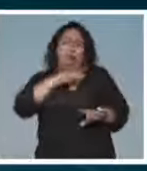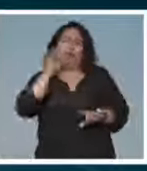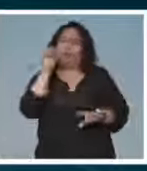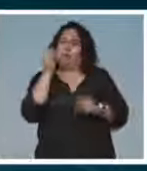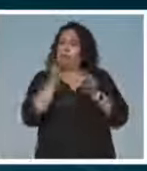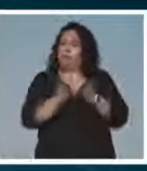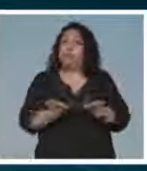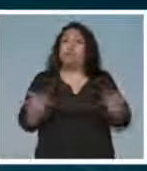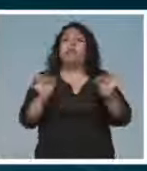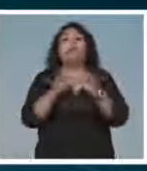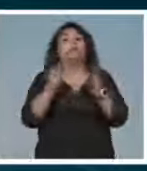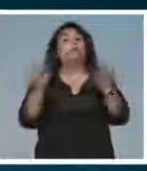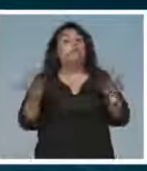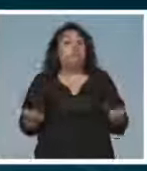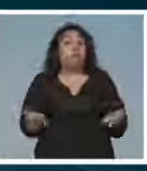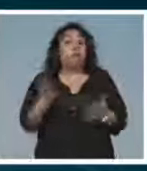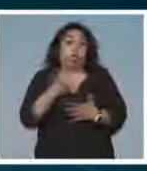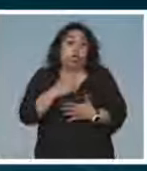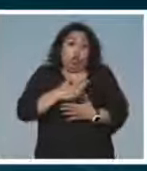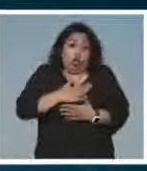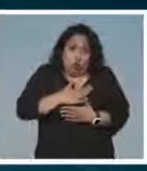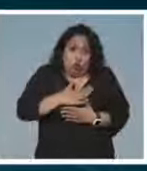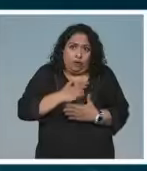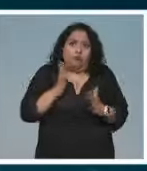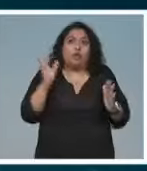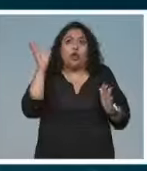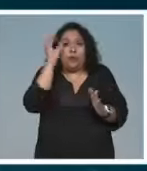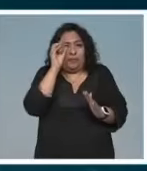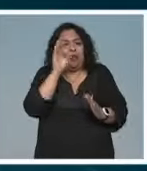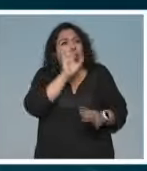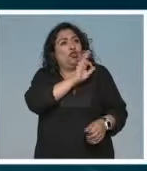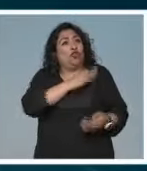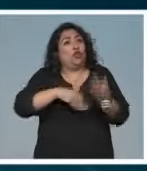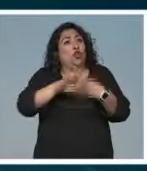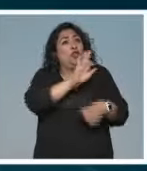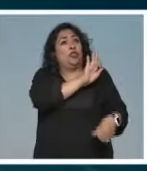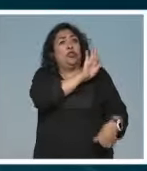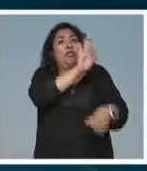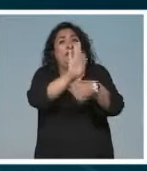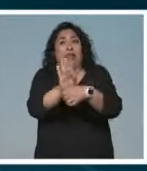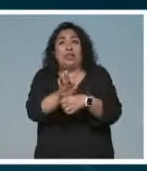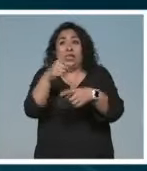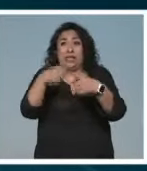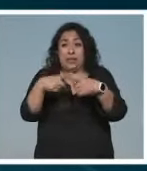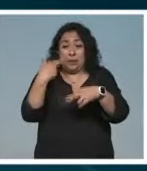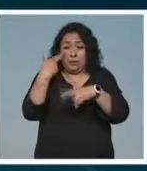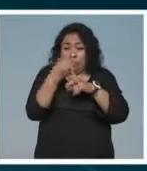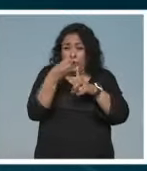ciertamente. Entonces, pues yo diría que debemos defenderla todos, no solamente quienes